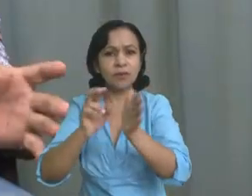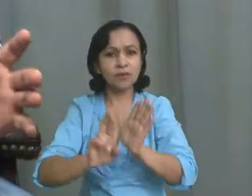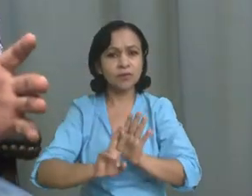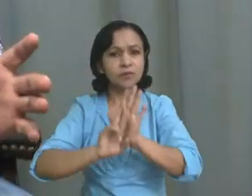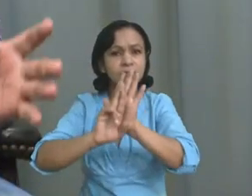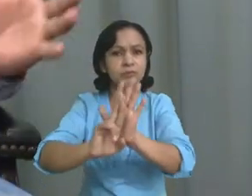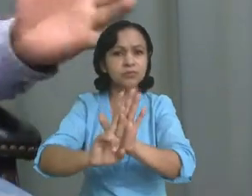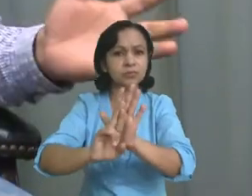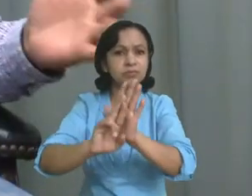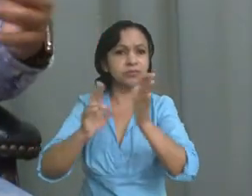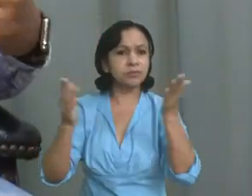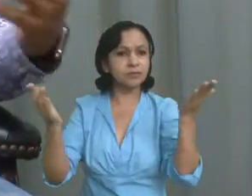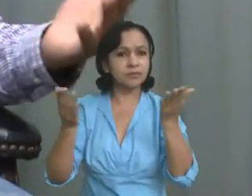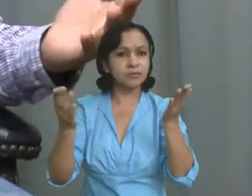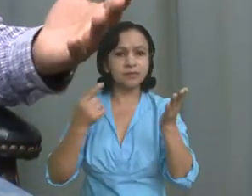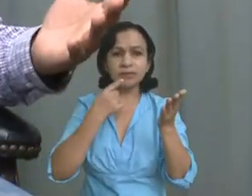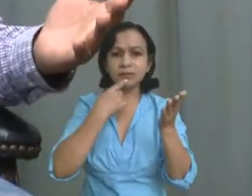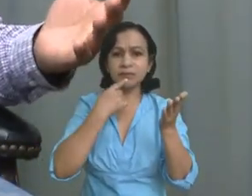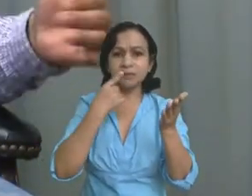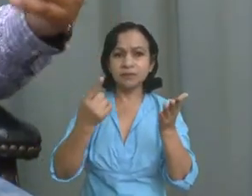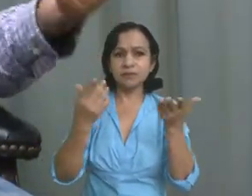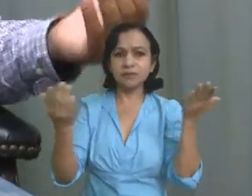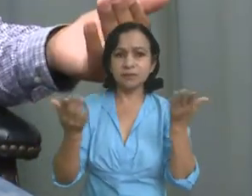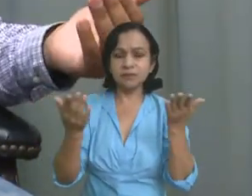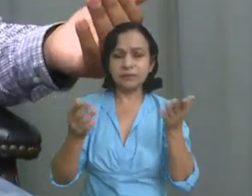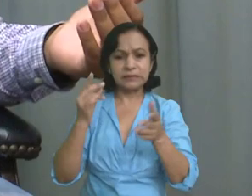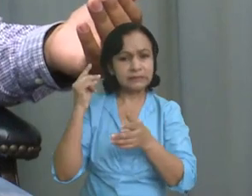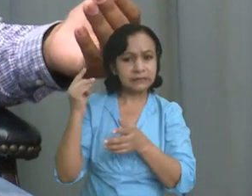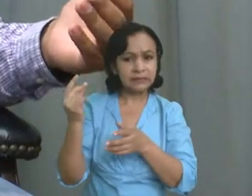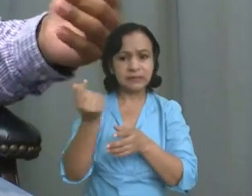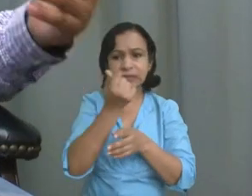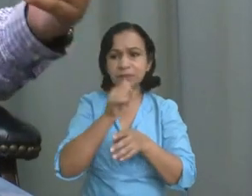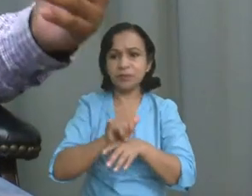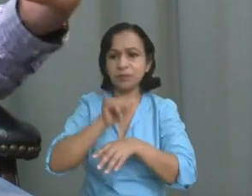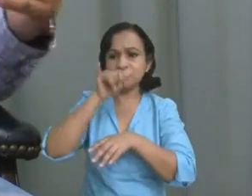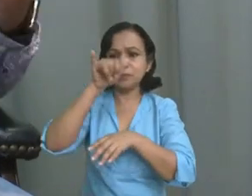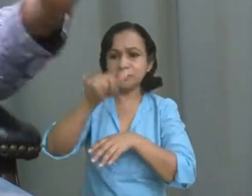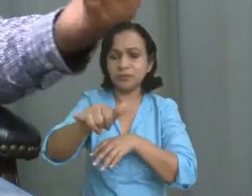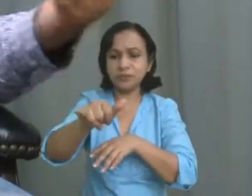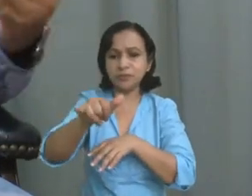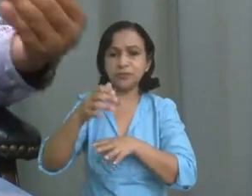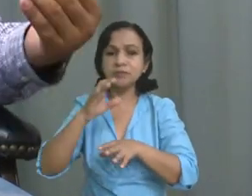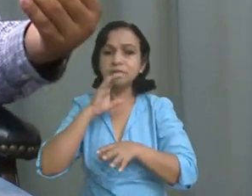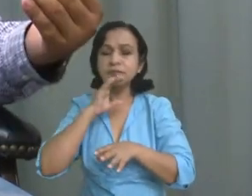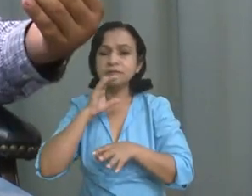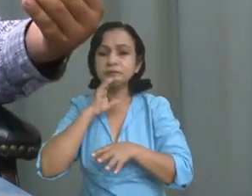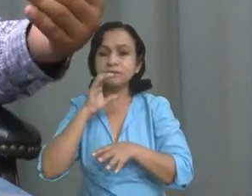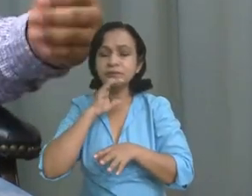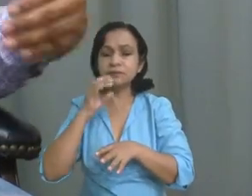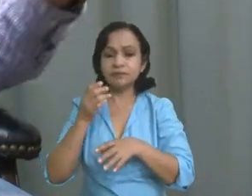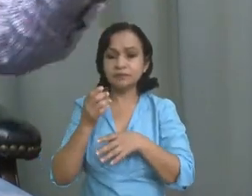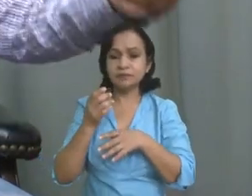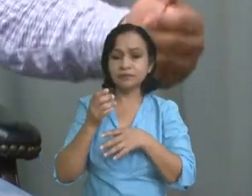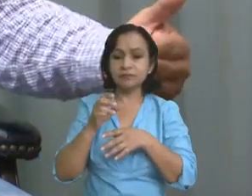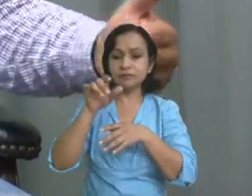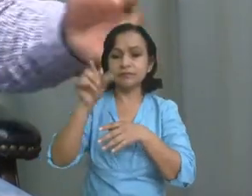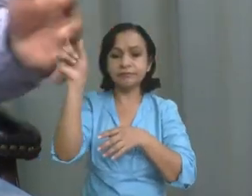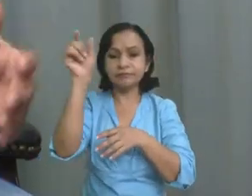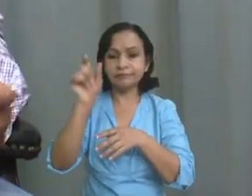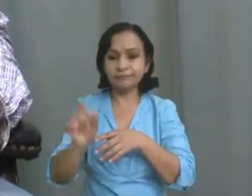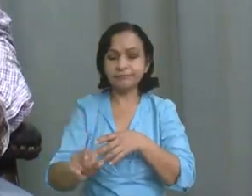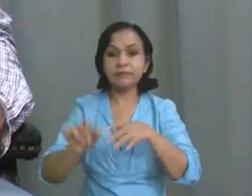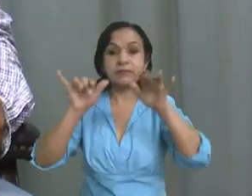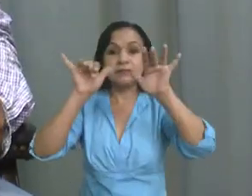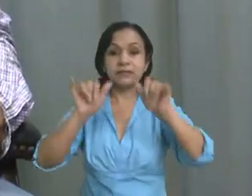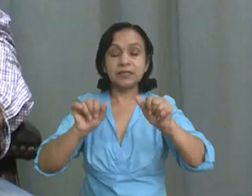casi, le expresaba fuera de cámara, casi inmediata, es decir, porque inmediatamente se abren los protocolos de entendimiento. Al día siguiente vemos